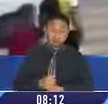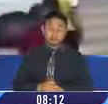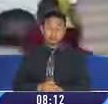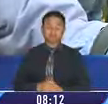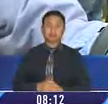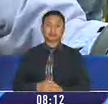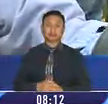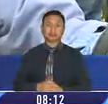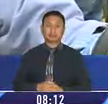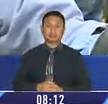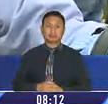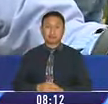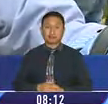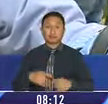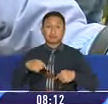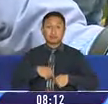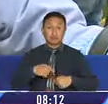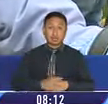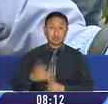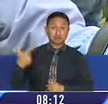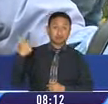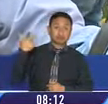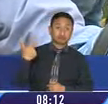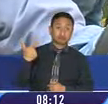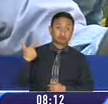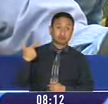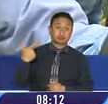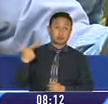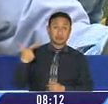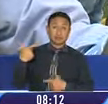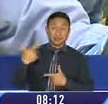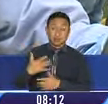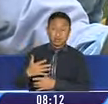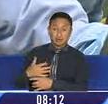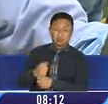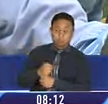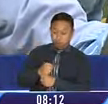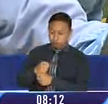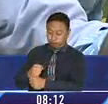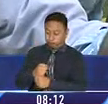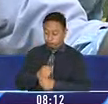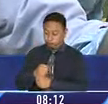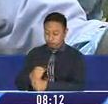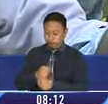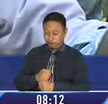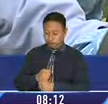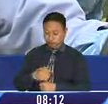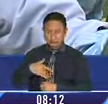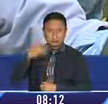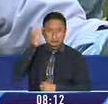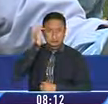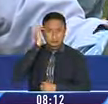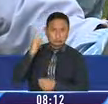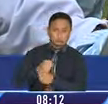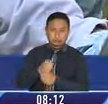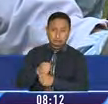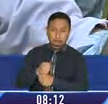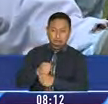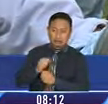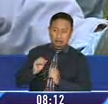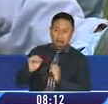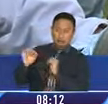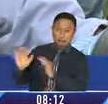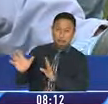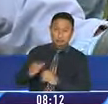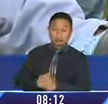del banco. Ya me apuntó con la pistola y empezamos a forcejear y bueno, ya entré en desesperación hasta que le aflojé mi cartera.